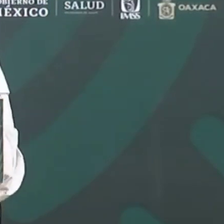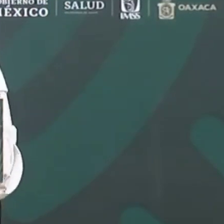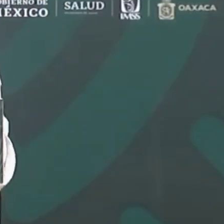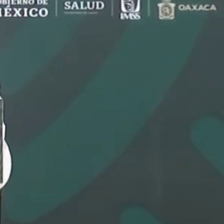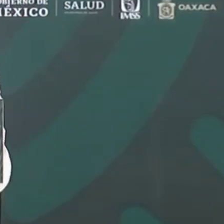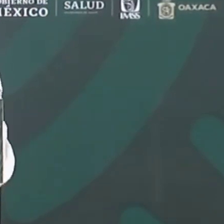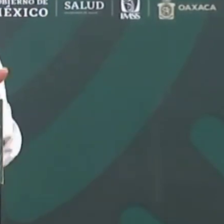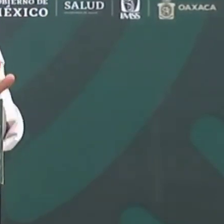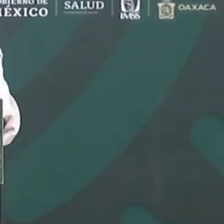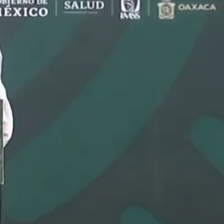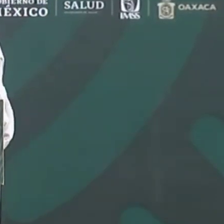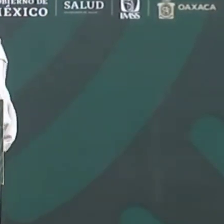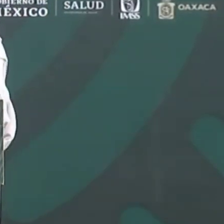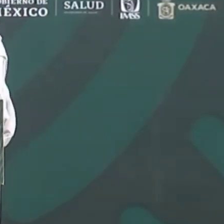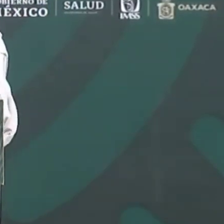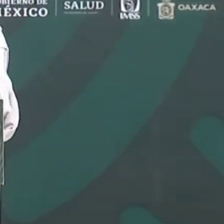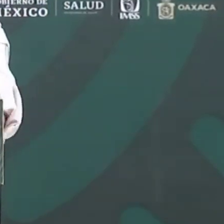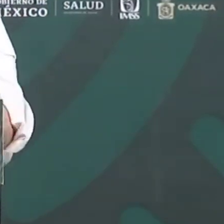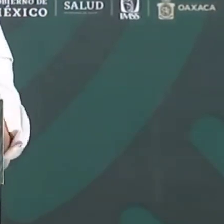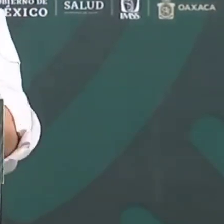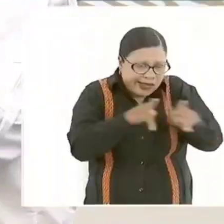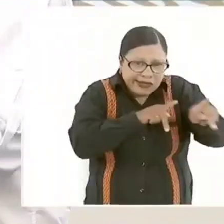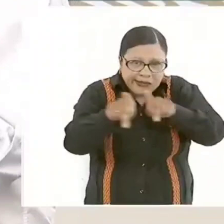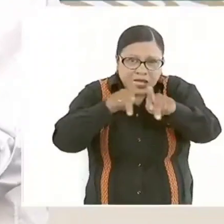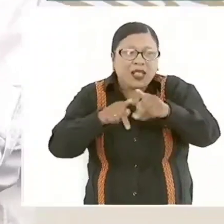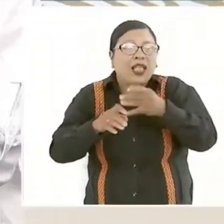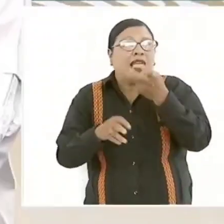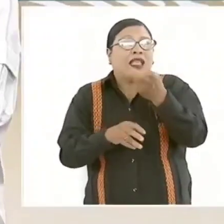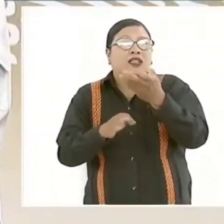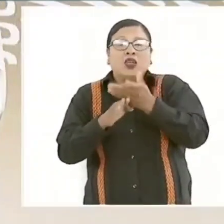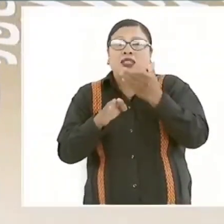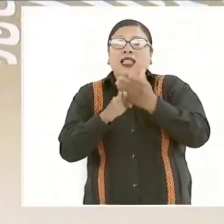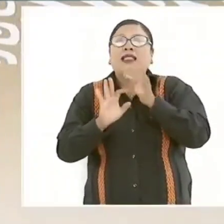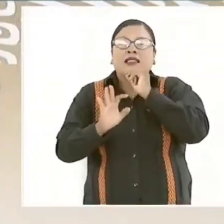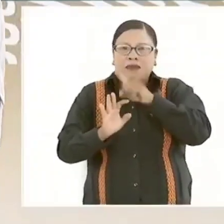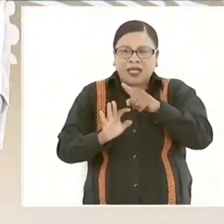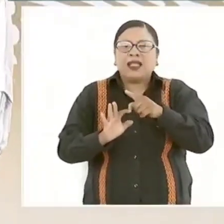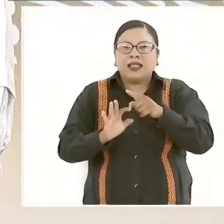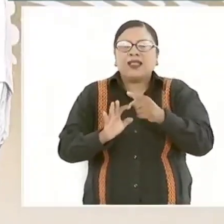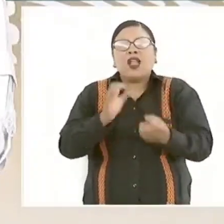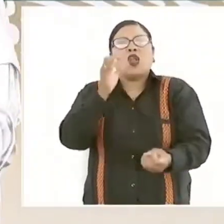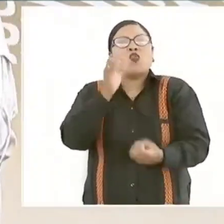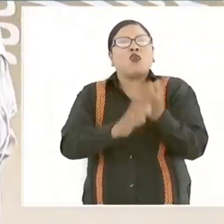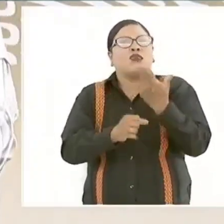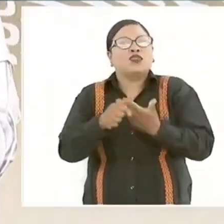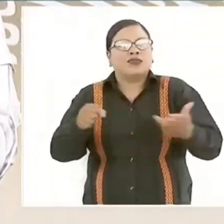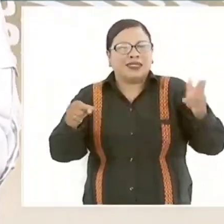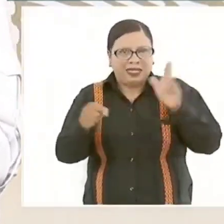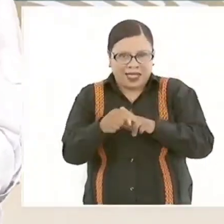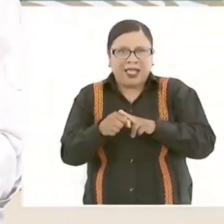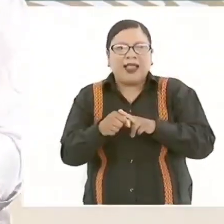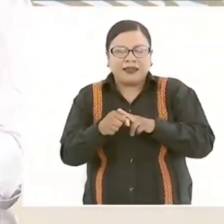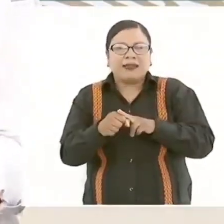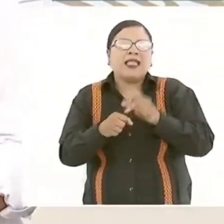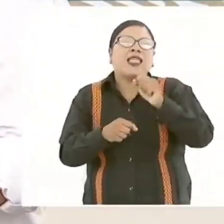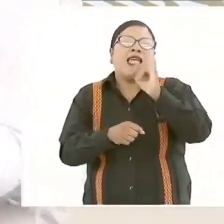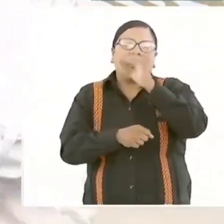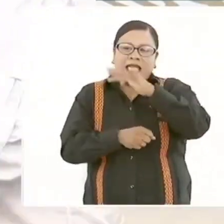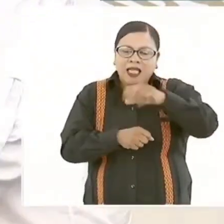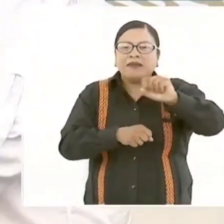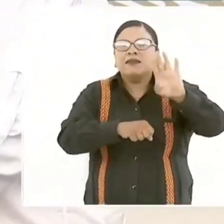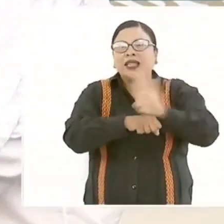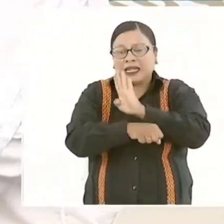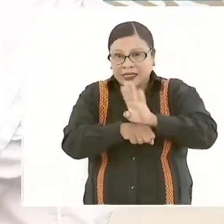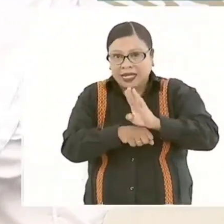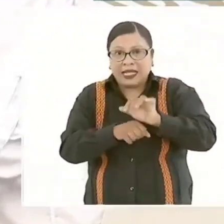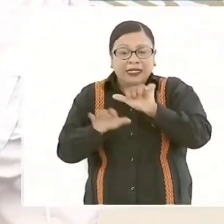a hospitales comunitarios y rurales. Hoy también incorporamos a los nuevos hospitales que serán de IMSS Bienestar.